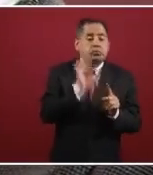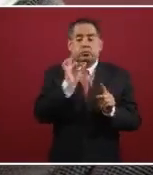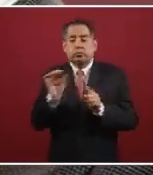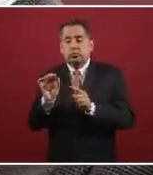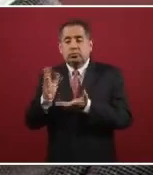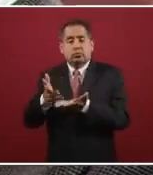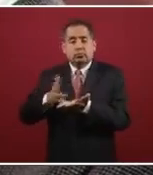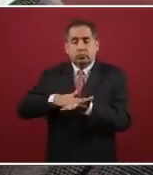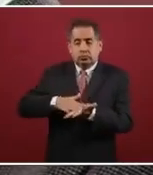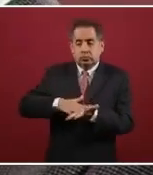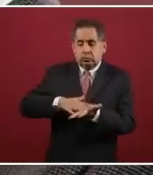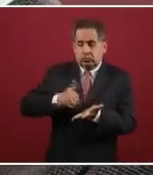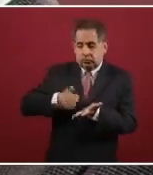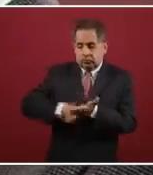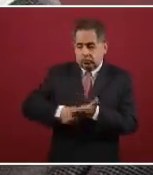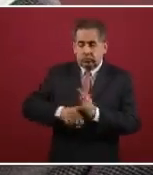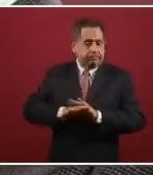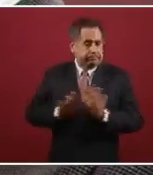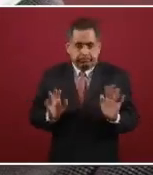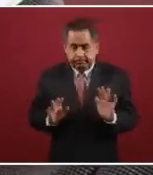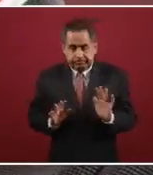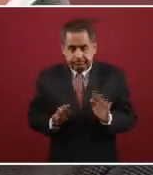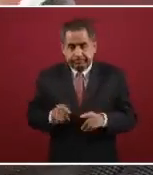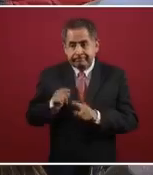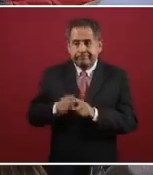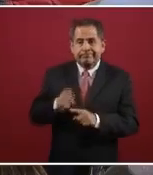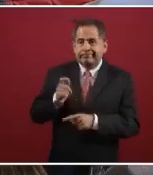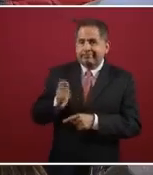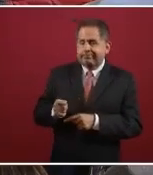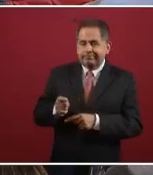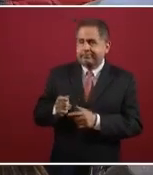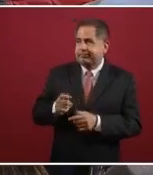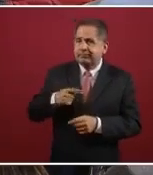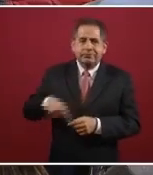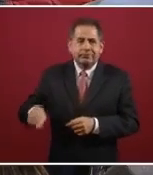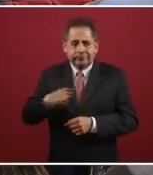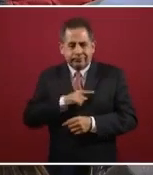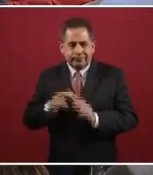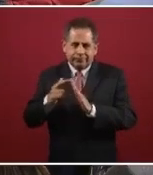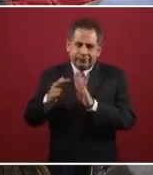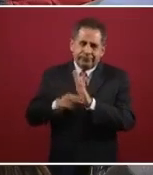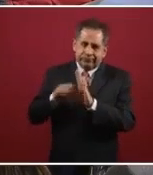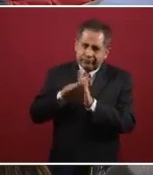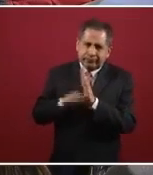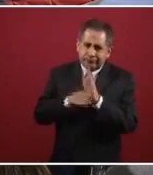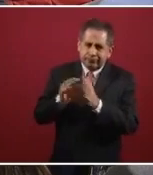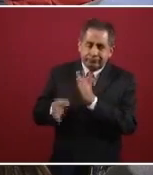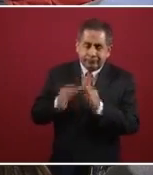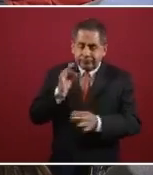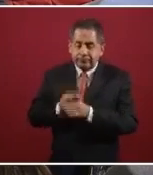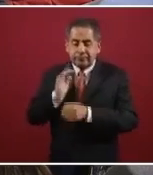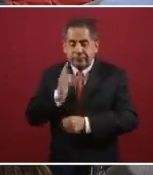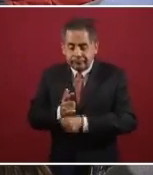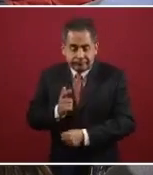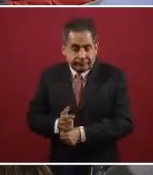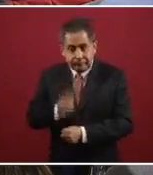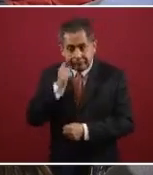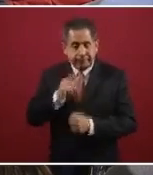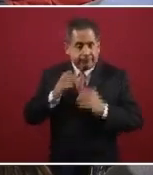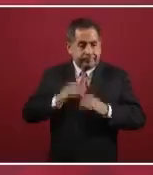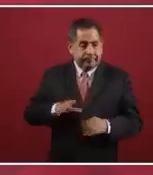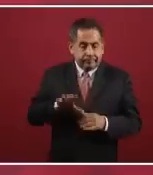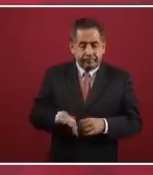huellas dactilares, donde no necesariamente se cumplen con todos los protocolos de identificación para